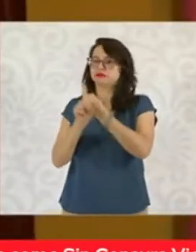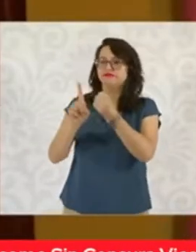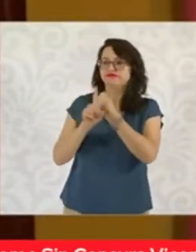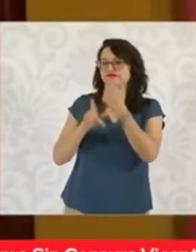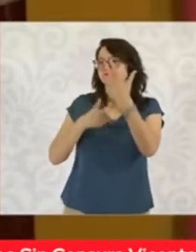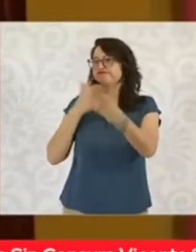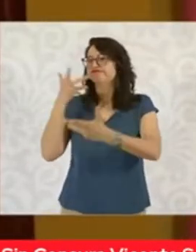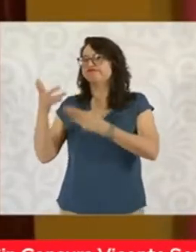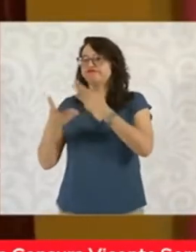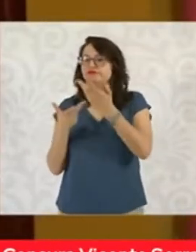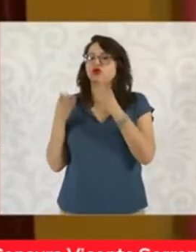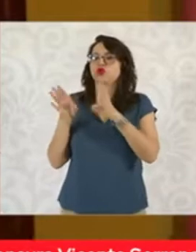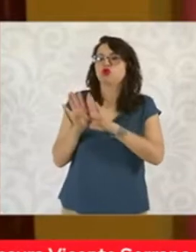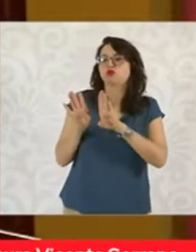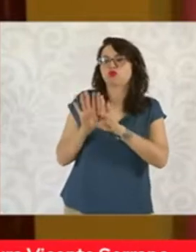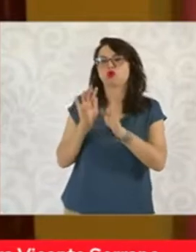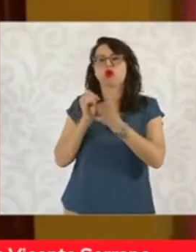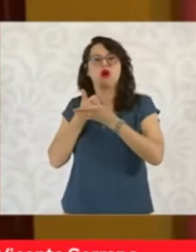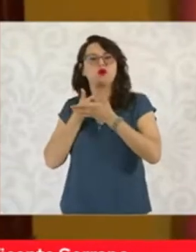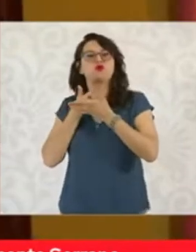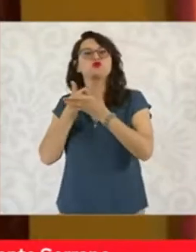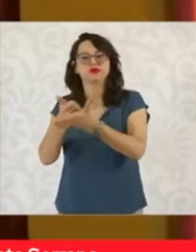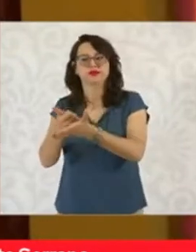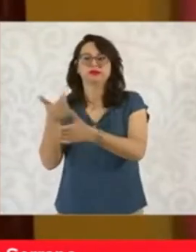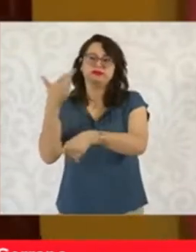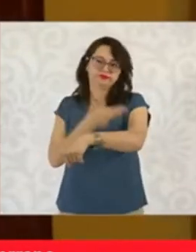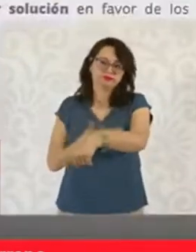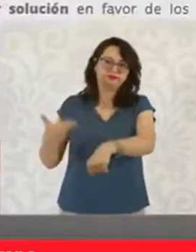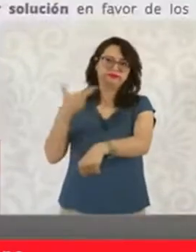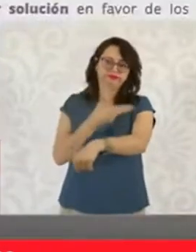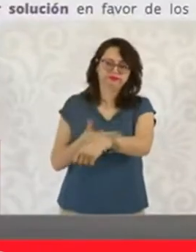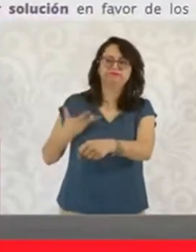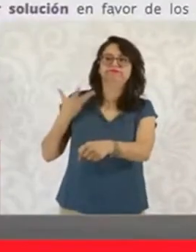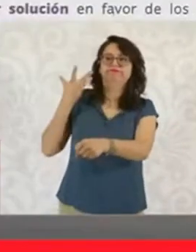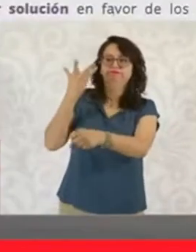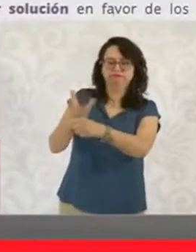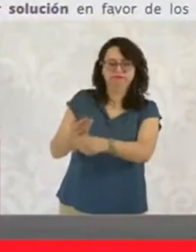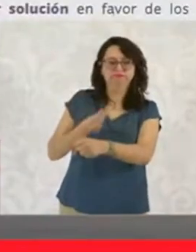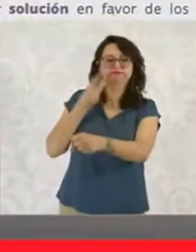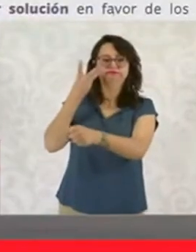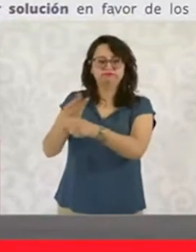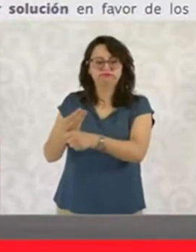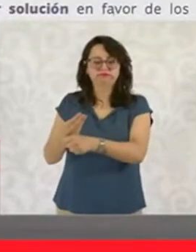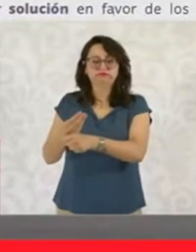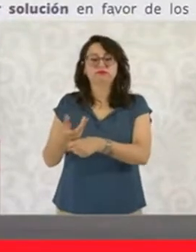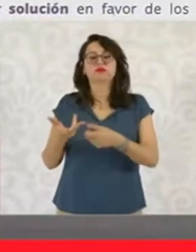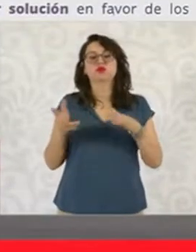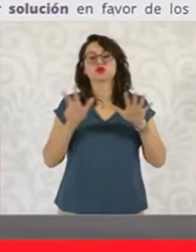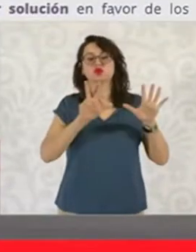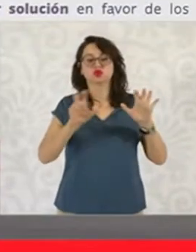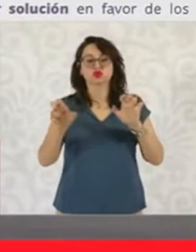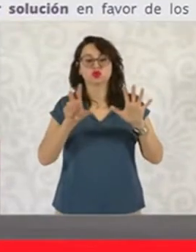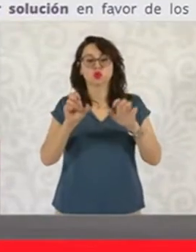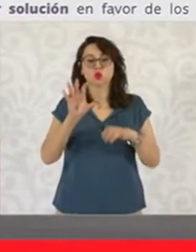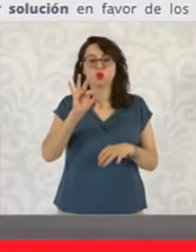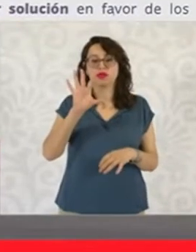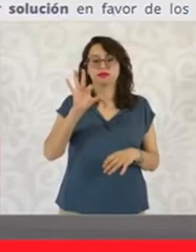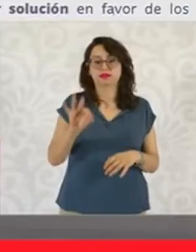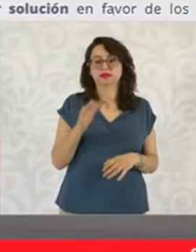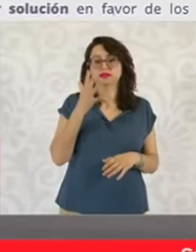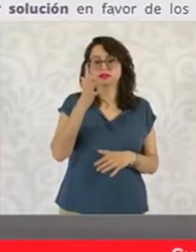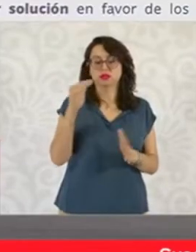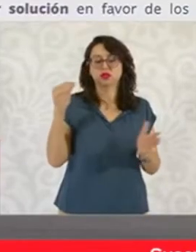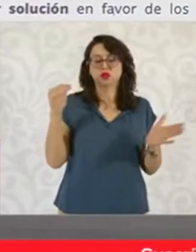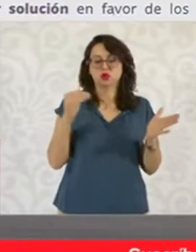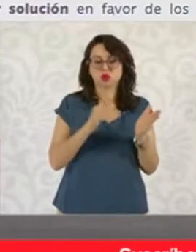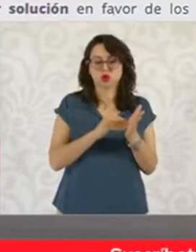viviendas. Aquí se va a incluir entre las adicionales a las 845,000, las